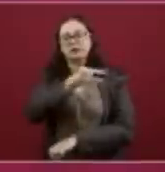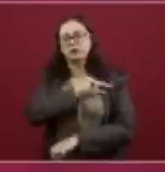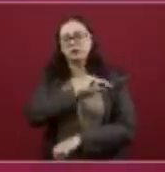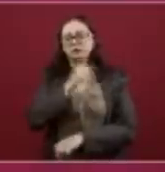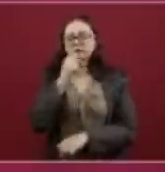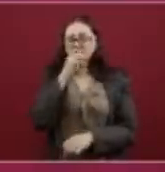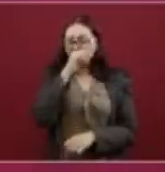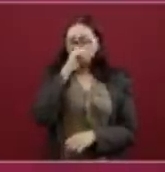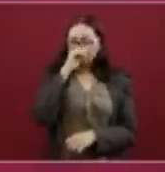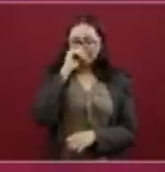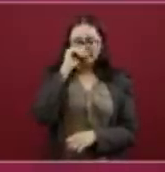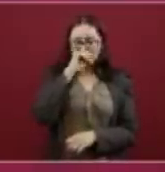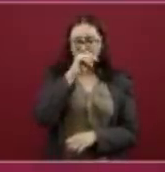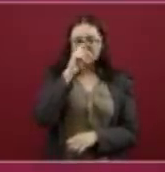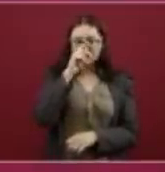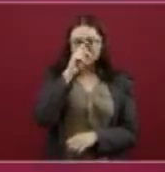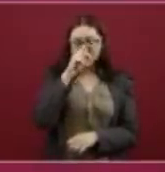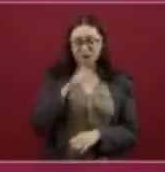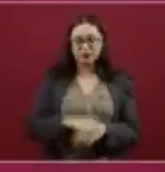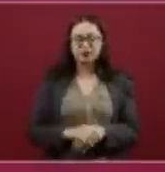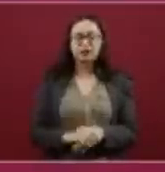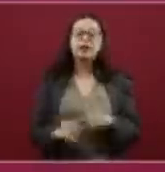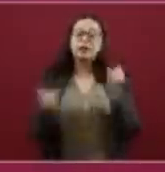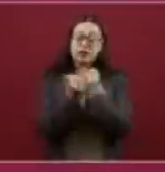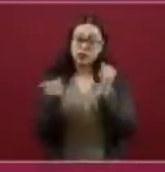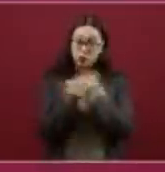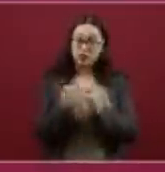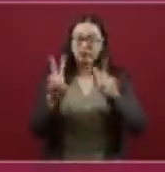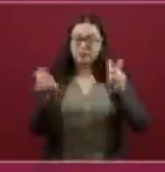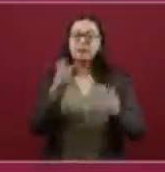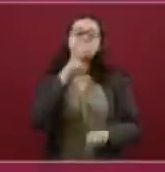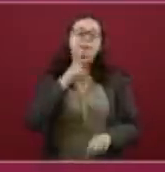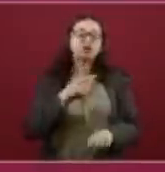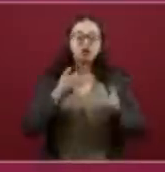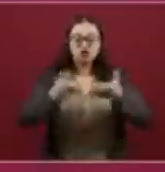todo en exploración, en perforación de pozos.